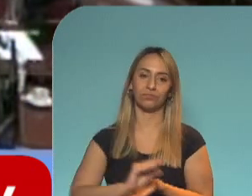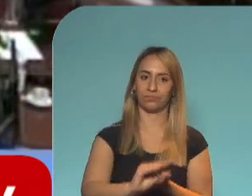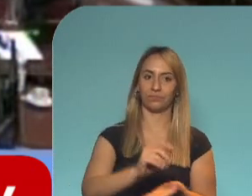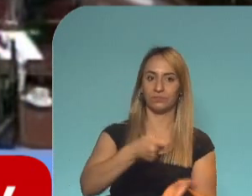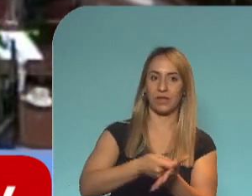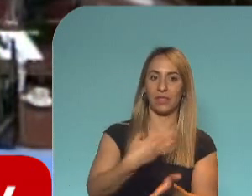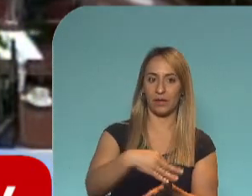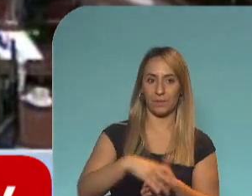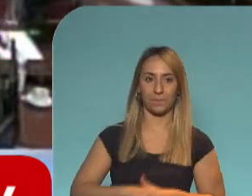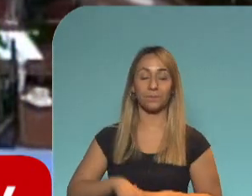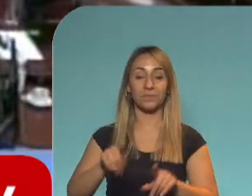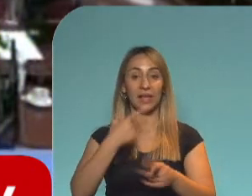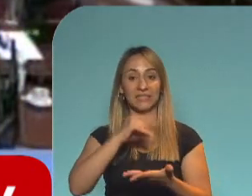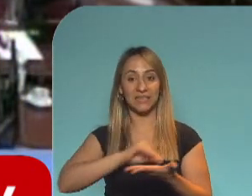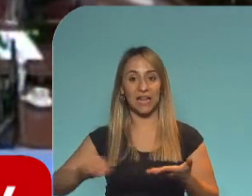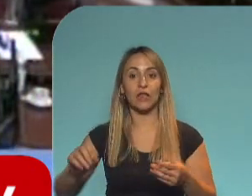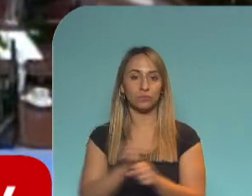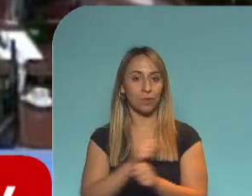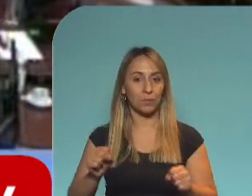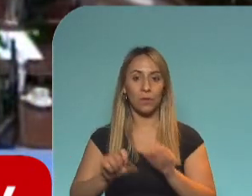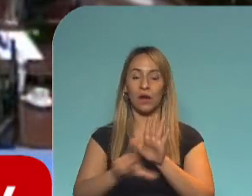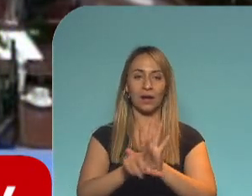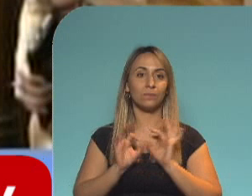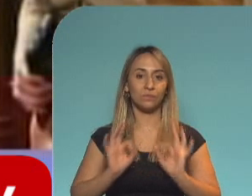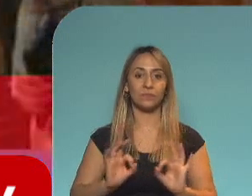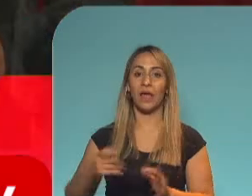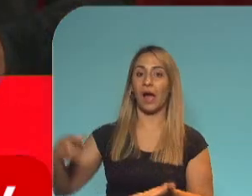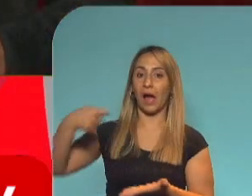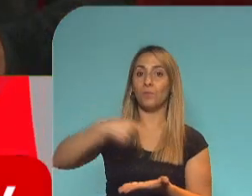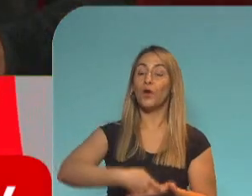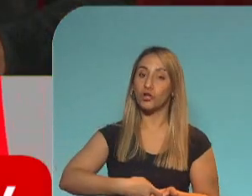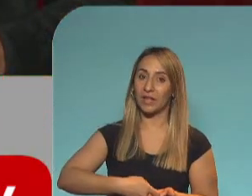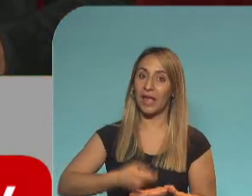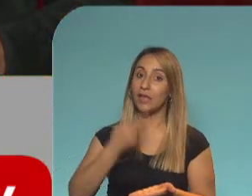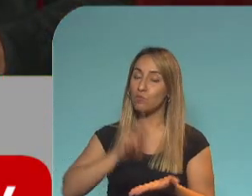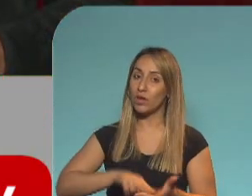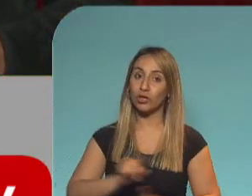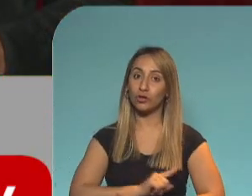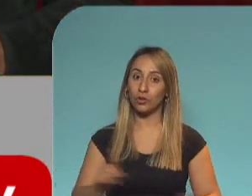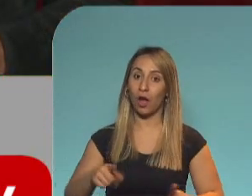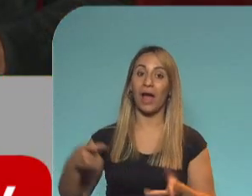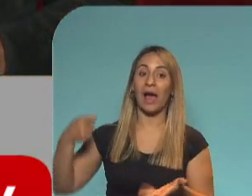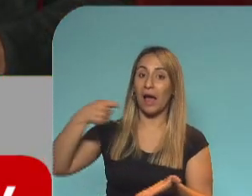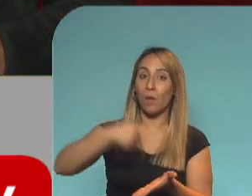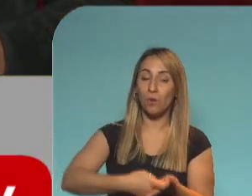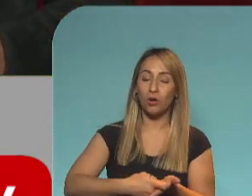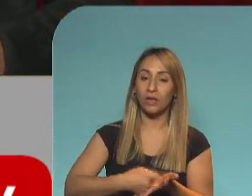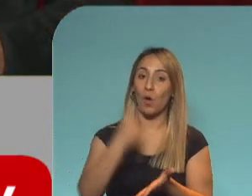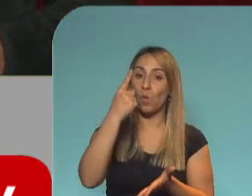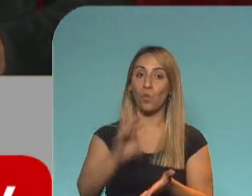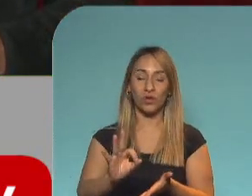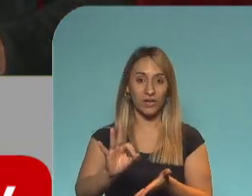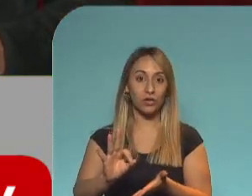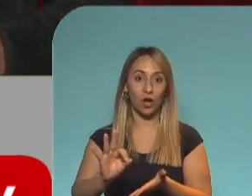lugar donde el Senado entonces ha convertido en ley el aporte solidario, aporte, no impuesto, es un aporte extraordinario